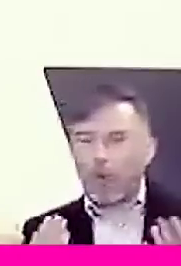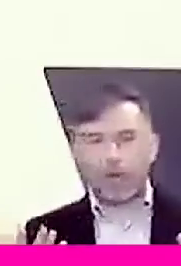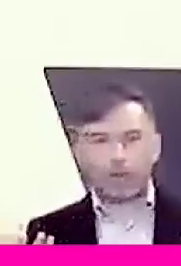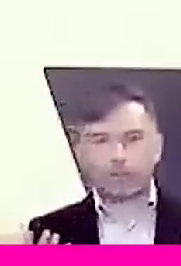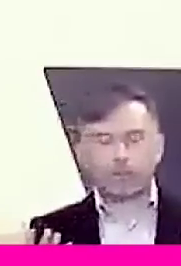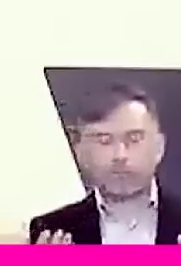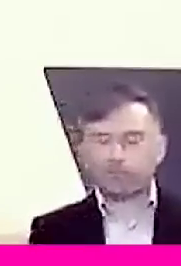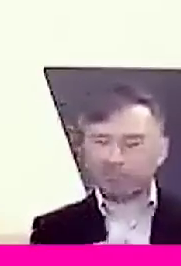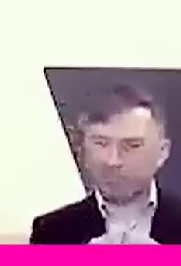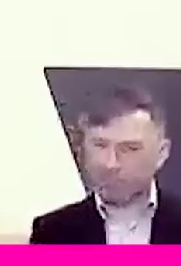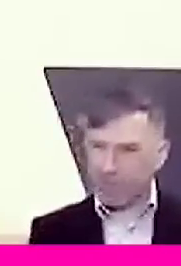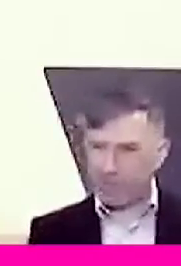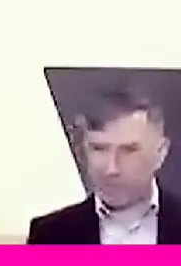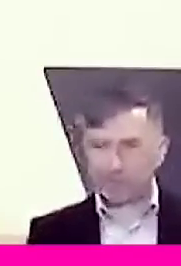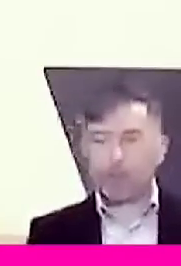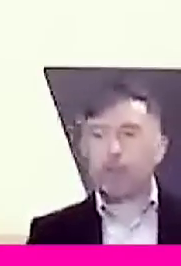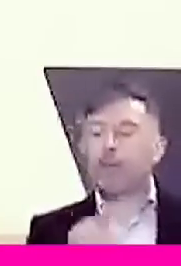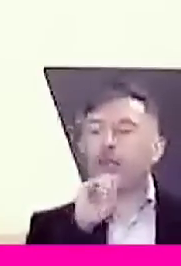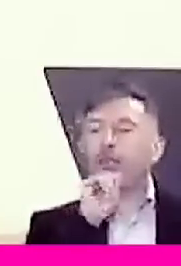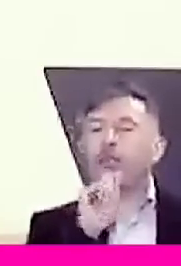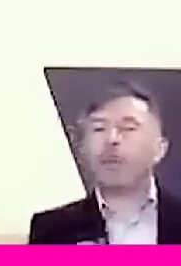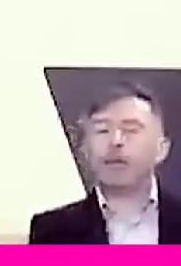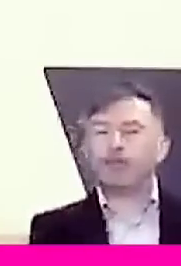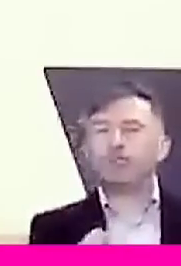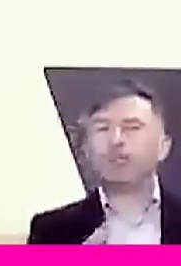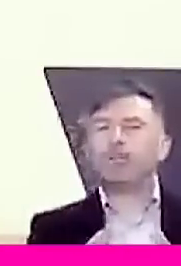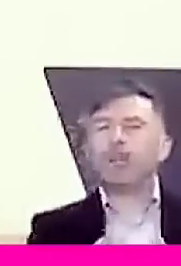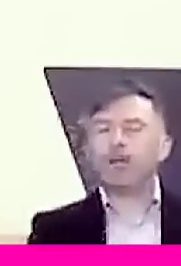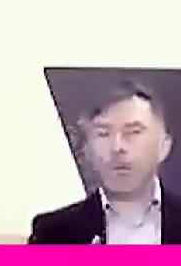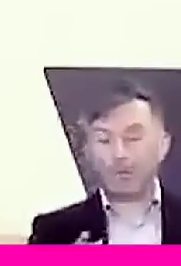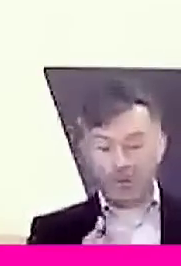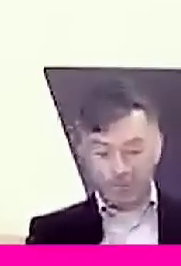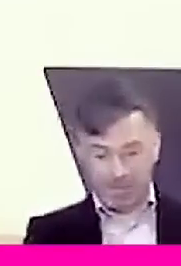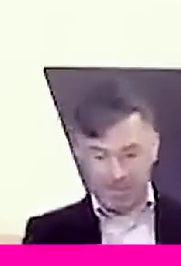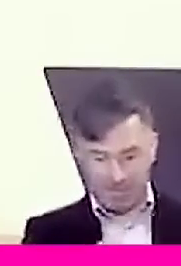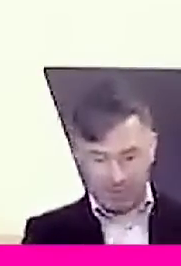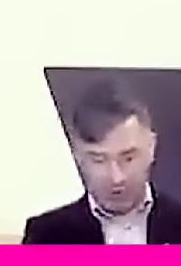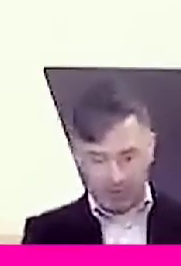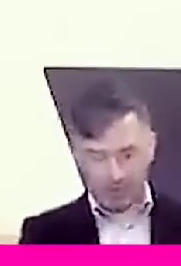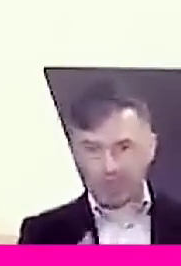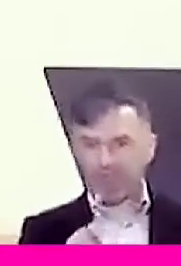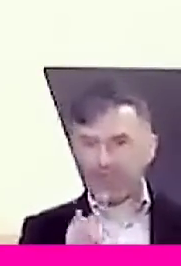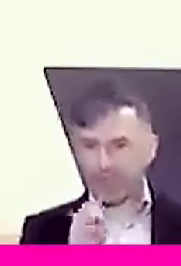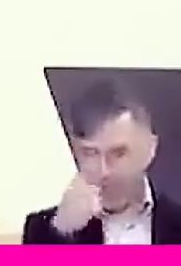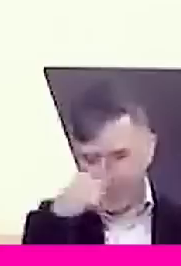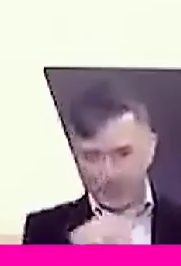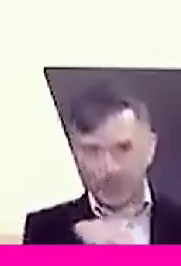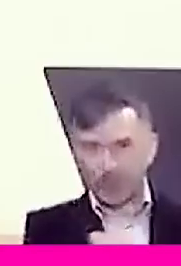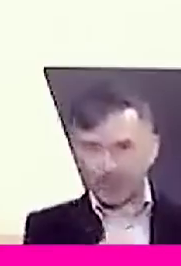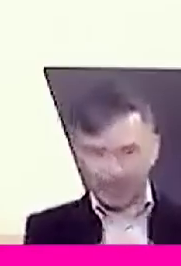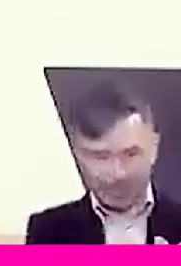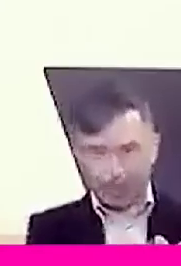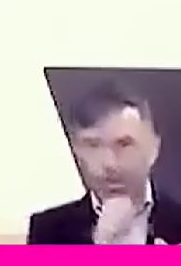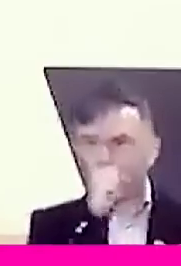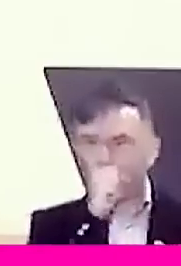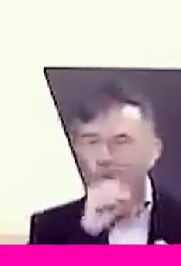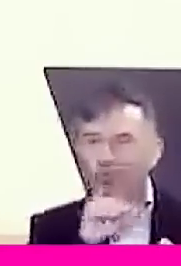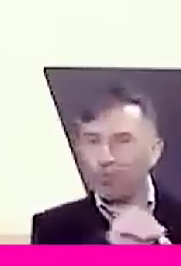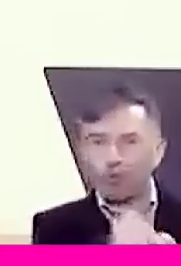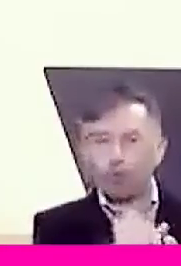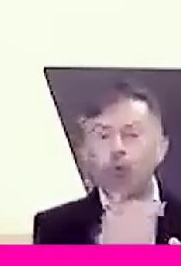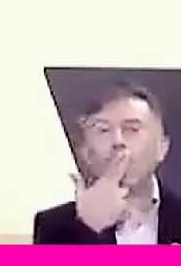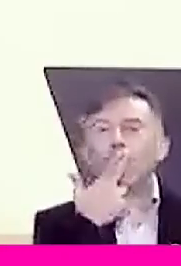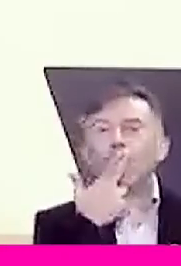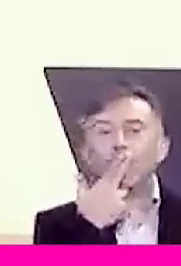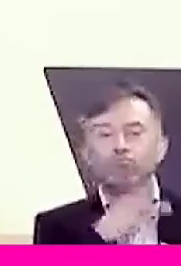perderíamos también la plena tranquilidad de que los datos personales que contiene y respalda nuestra credencial para votar nuestra INE están protegidos